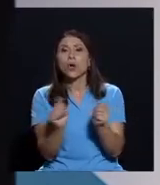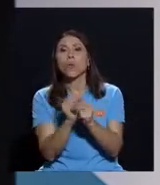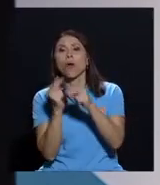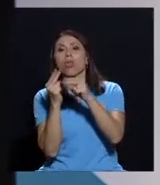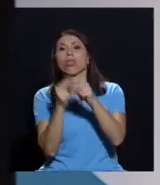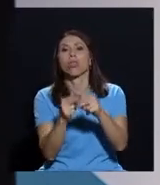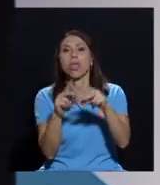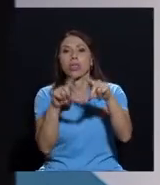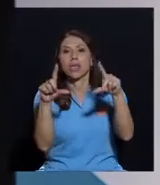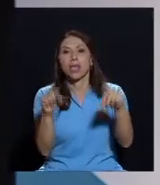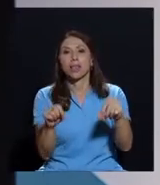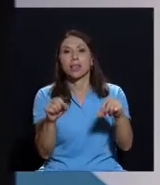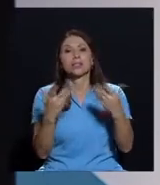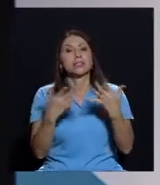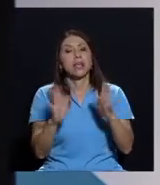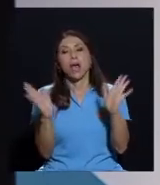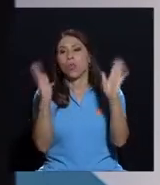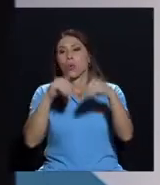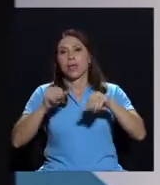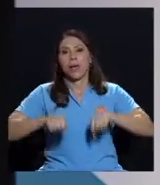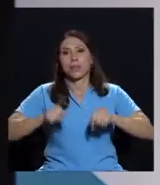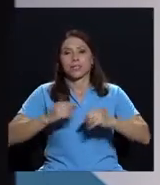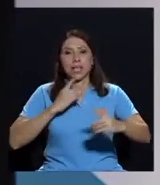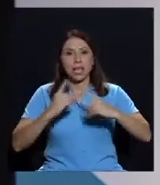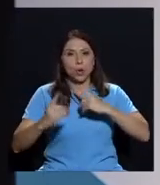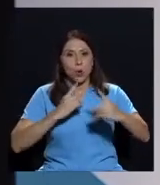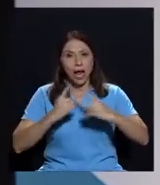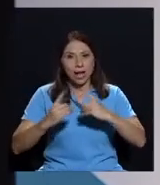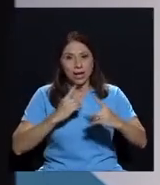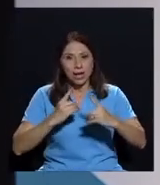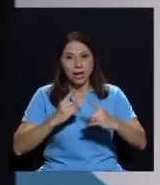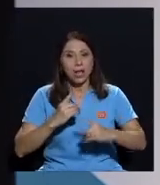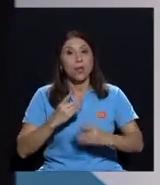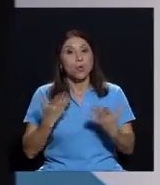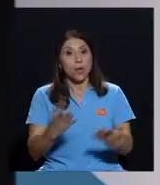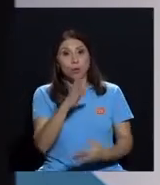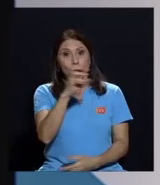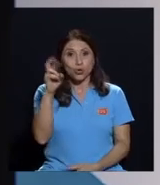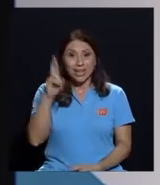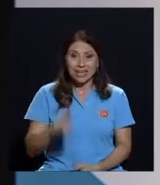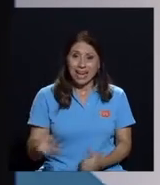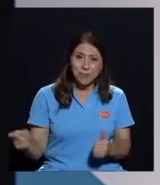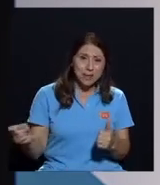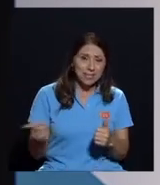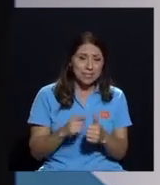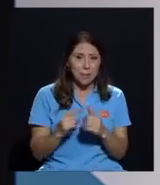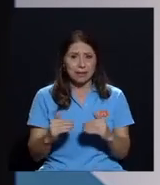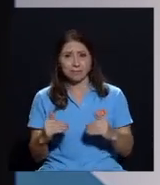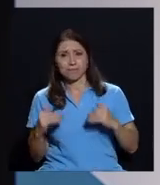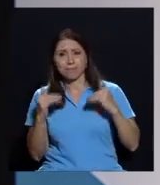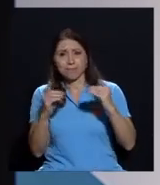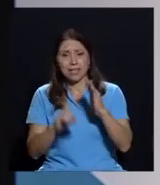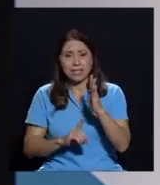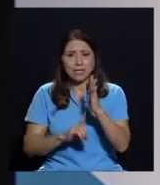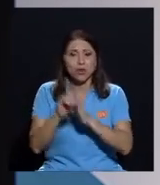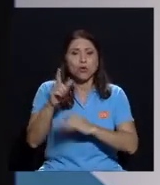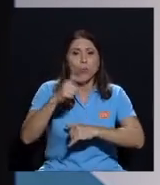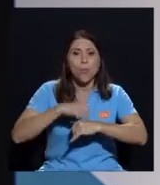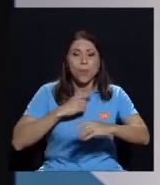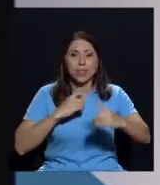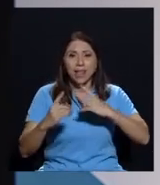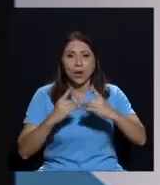hemos perdido la capacidad de dialogar cuando costa rica sus principales saltos en el desarrollo los dio cuando se diálogo